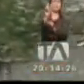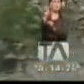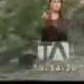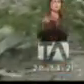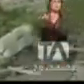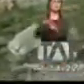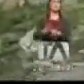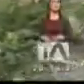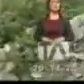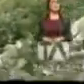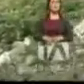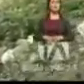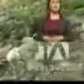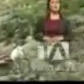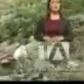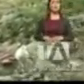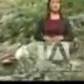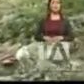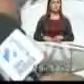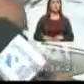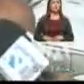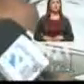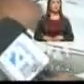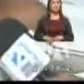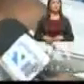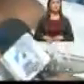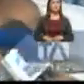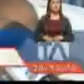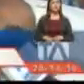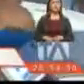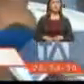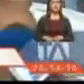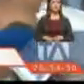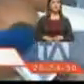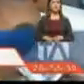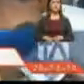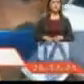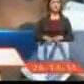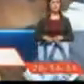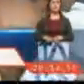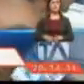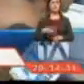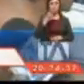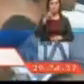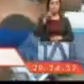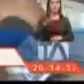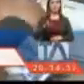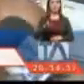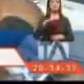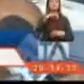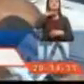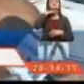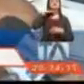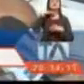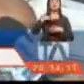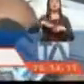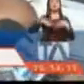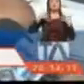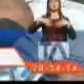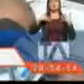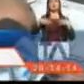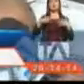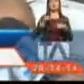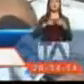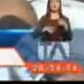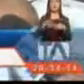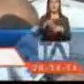sus pasajeros que pudieron ser rescatados con vida. A lo que ya lo vi a los dos ancianos que estaban adentro, estaban hasta aquí ya. Y ahí me lancé y como no